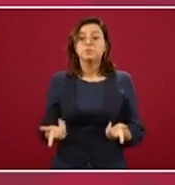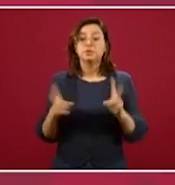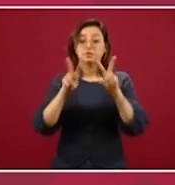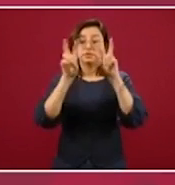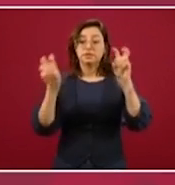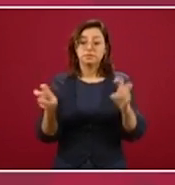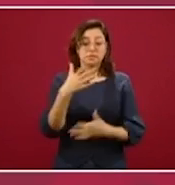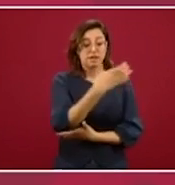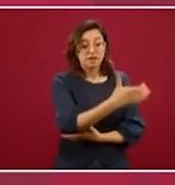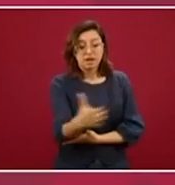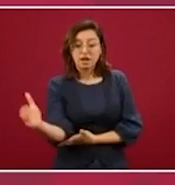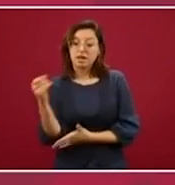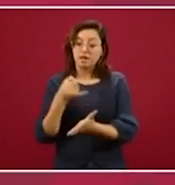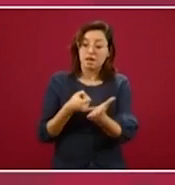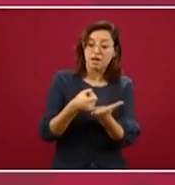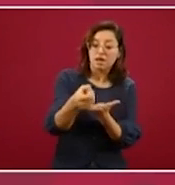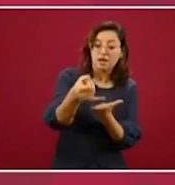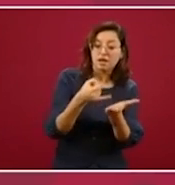Vida,